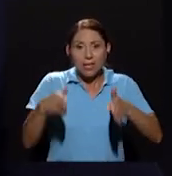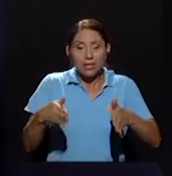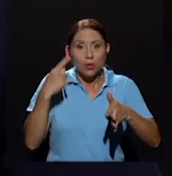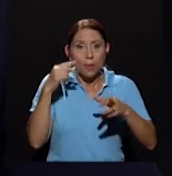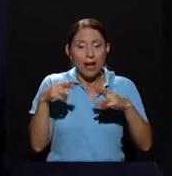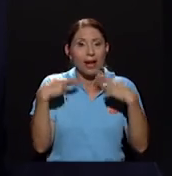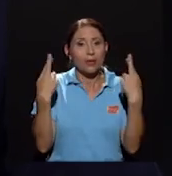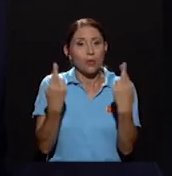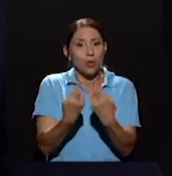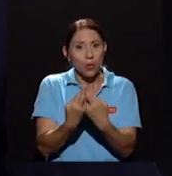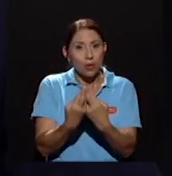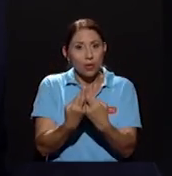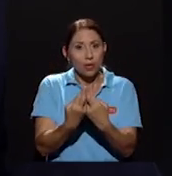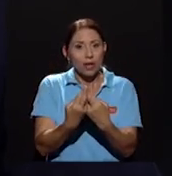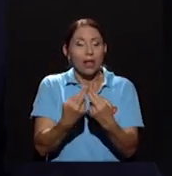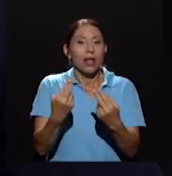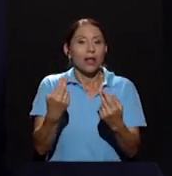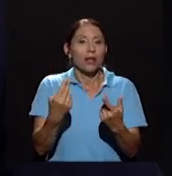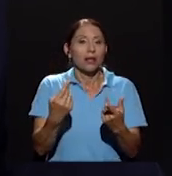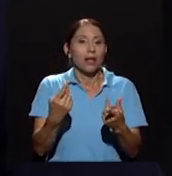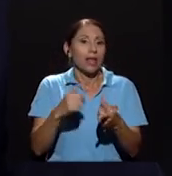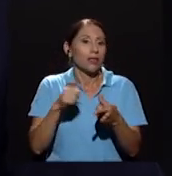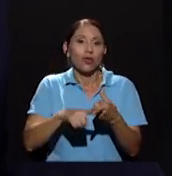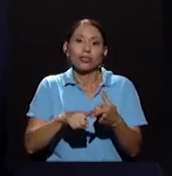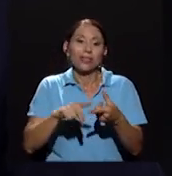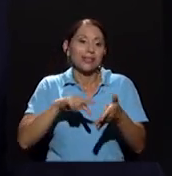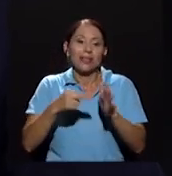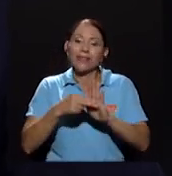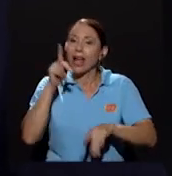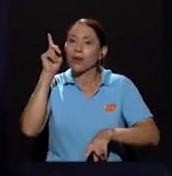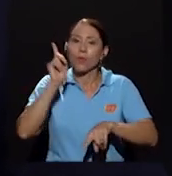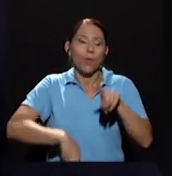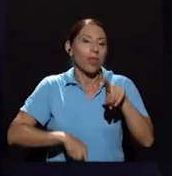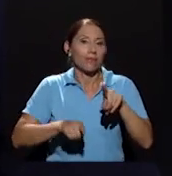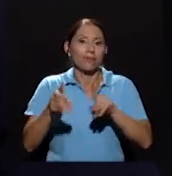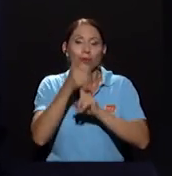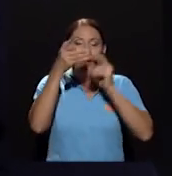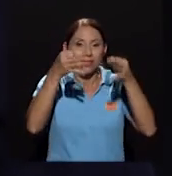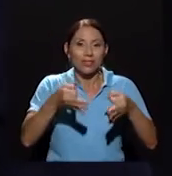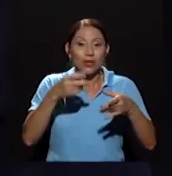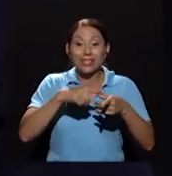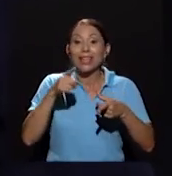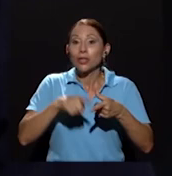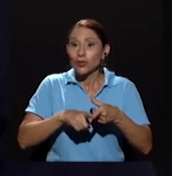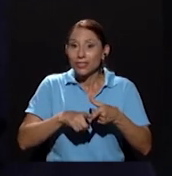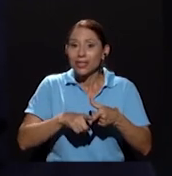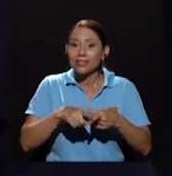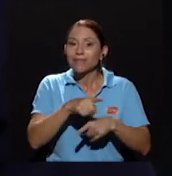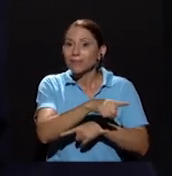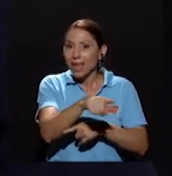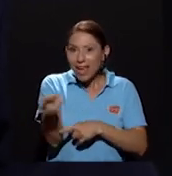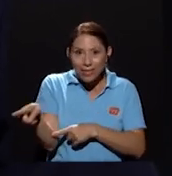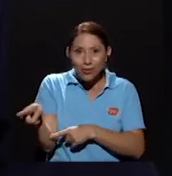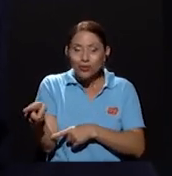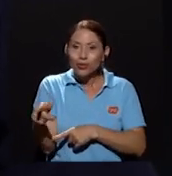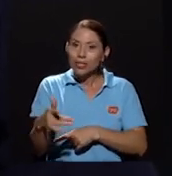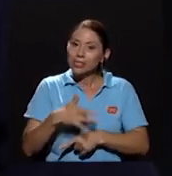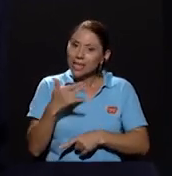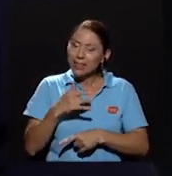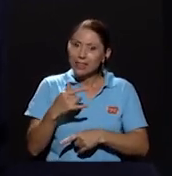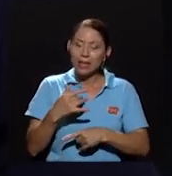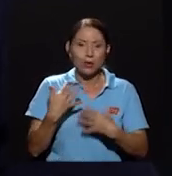confluencia de ministros y ministras de salud muy grande con más de un